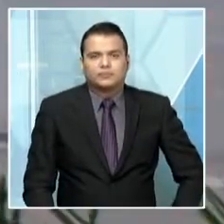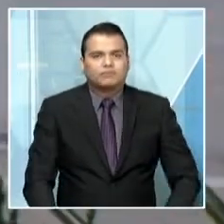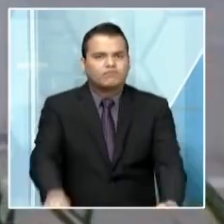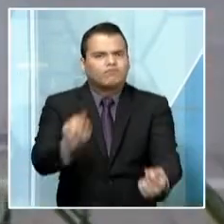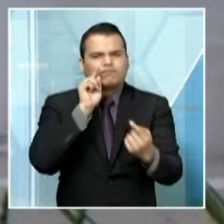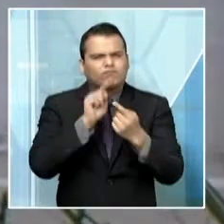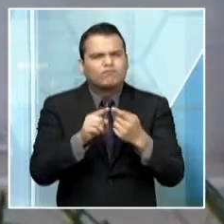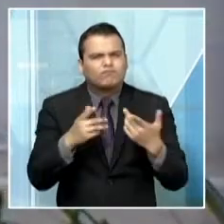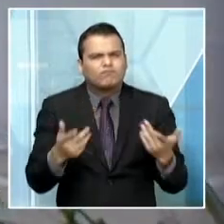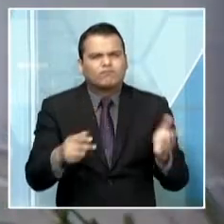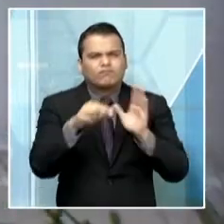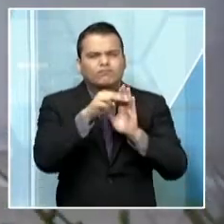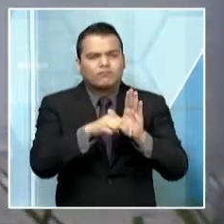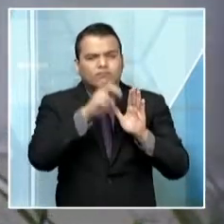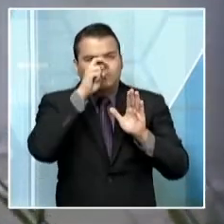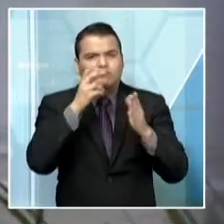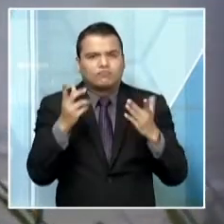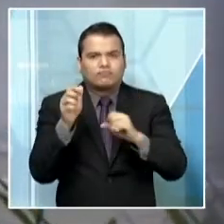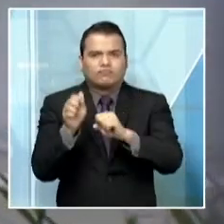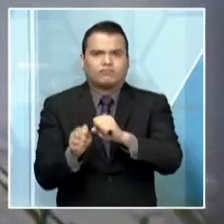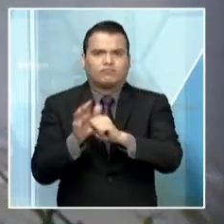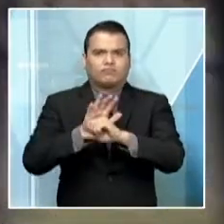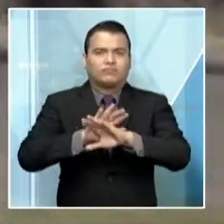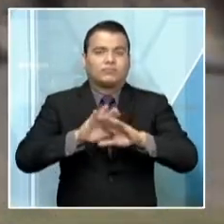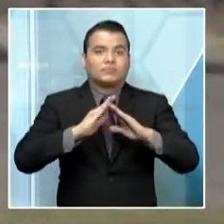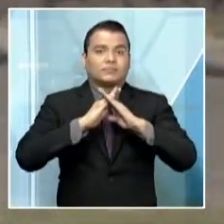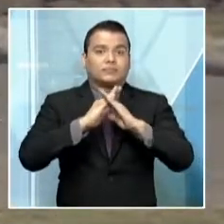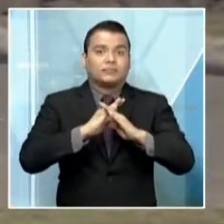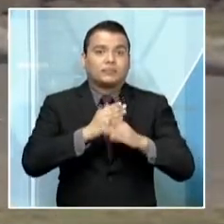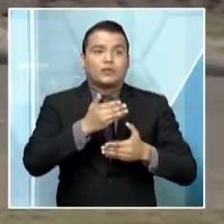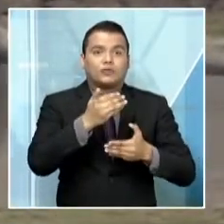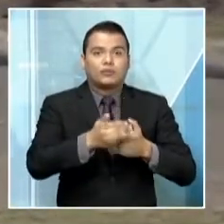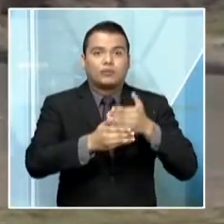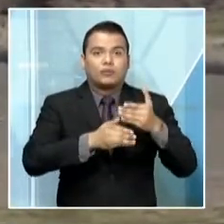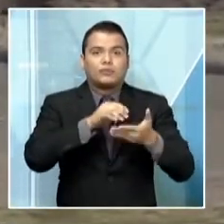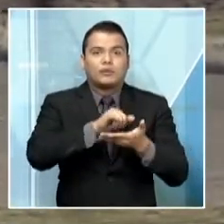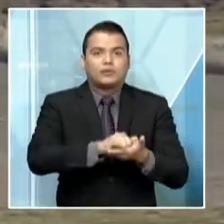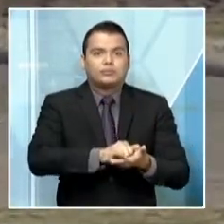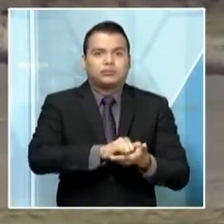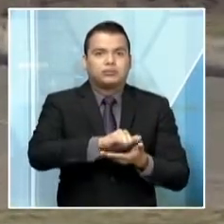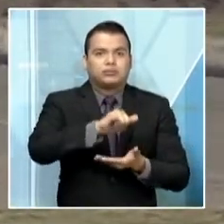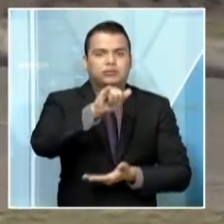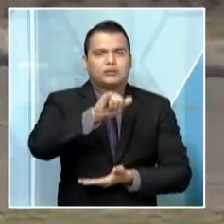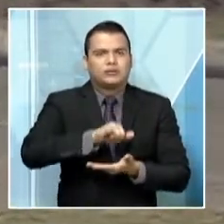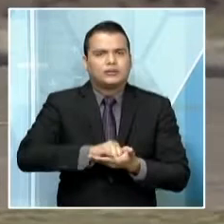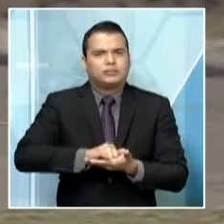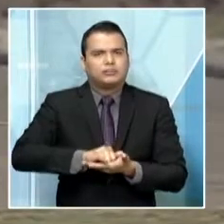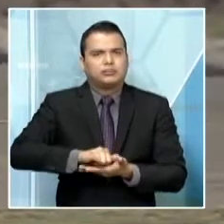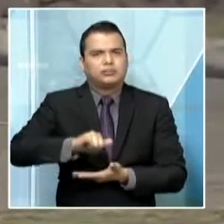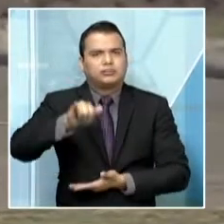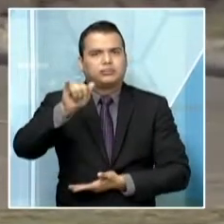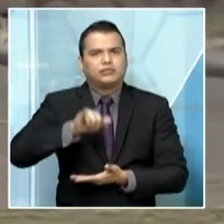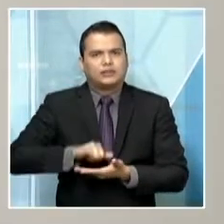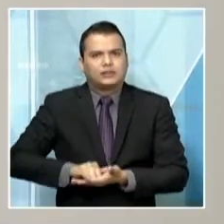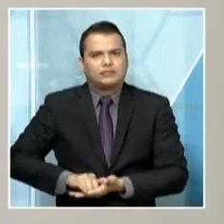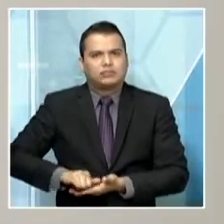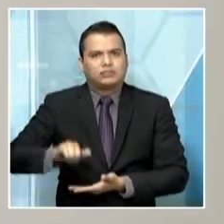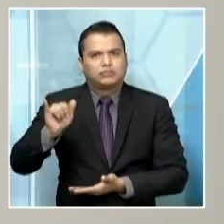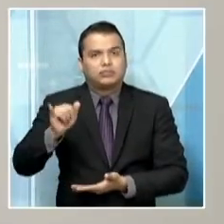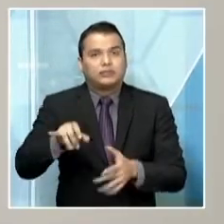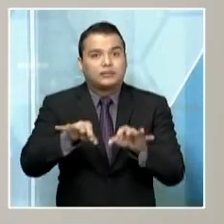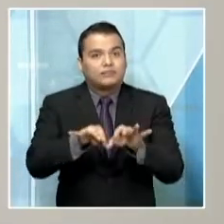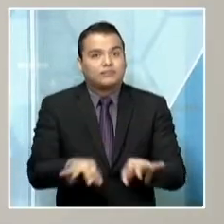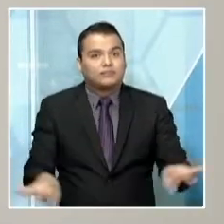COVID-19. Por eso, la reactivación gradual de los vuelos aéreos es fundamental para el gremio de cirujanos en Cali. Todas